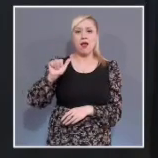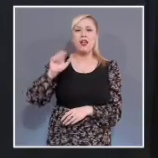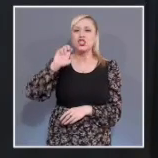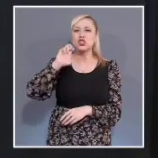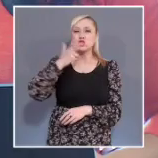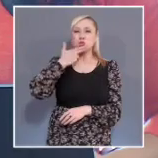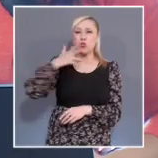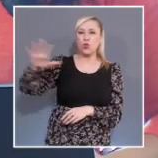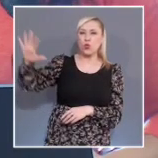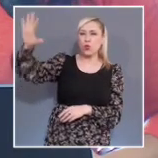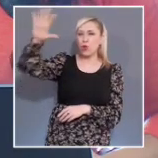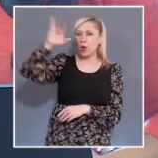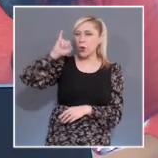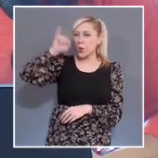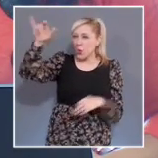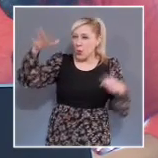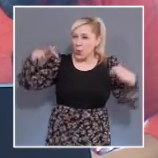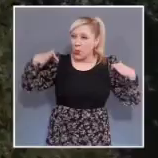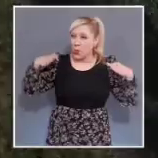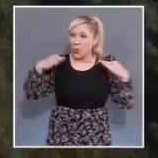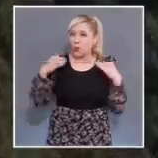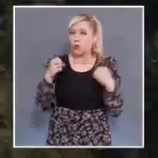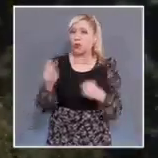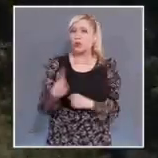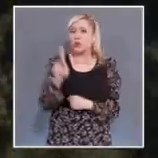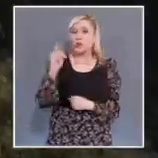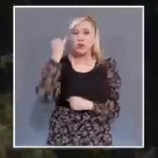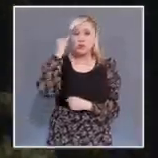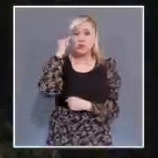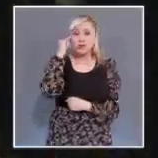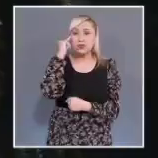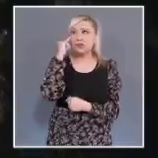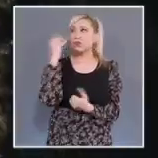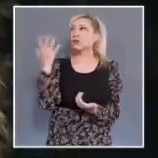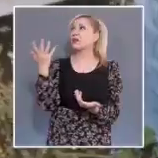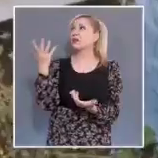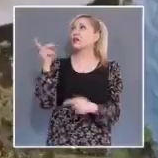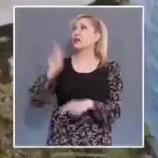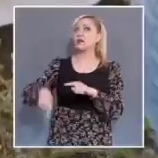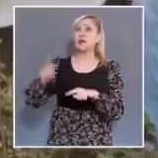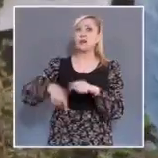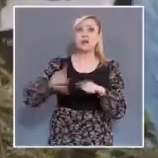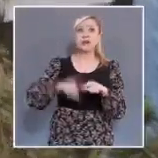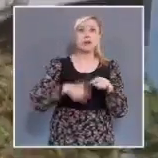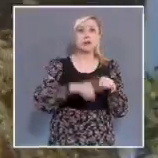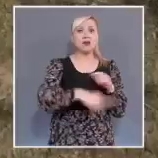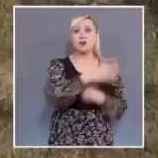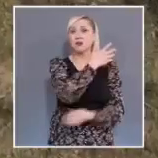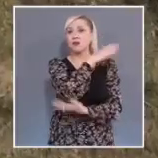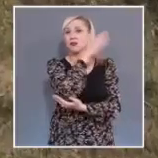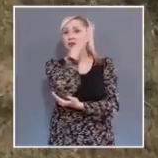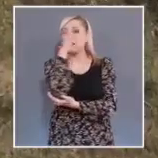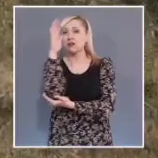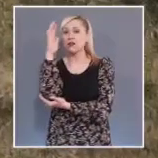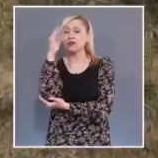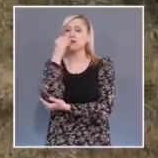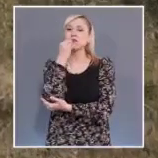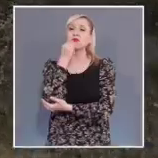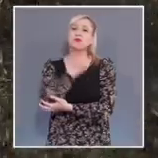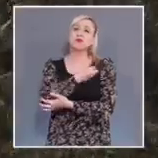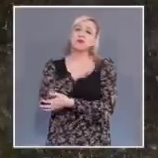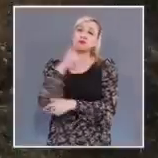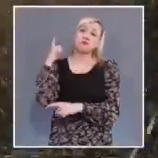Organizaciones defensoras de derechos de los pueblos indígenas denunciaron la tala ilegal del bosque en la Sierra Tarahumara. Indicaron que la